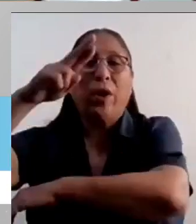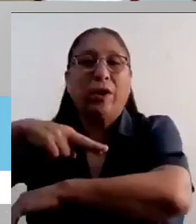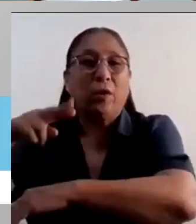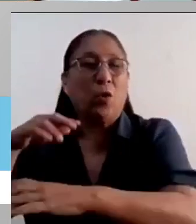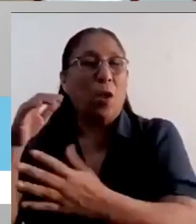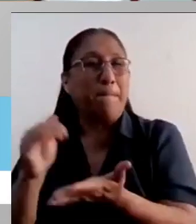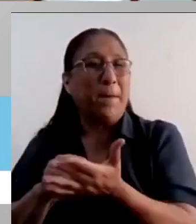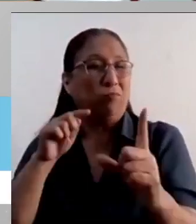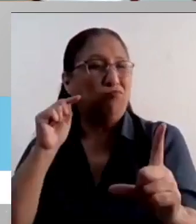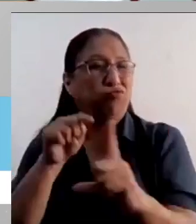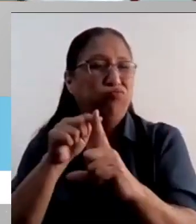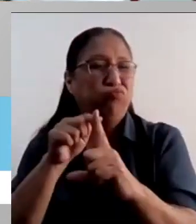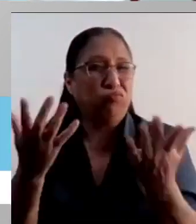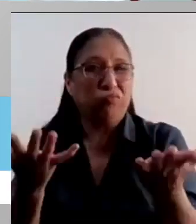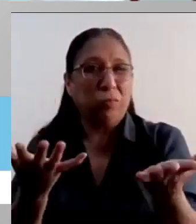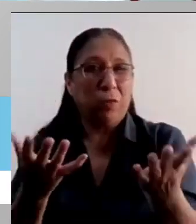afectadas?